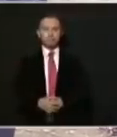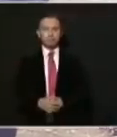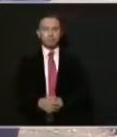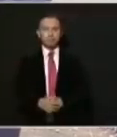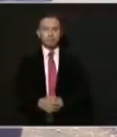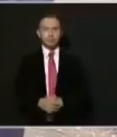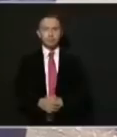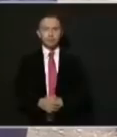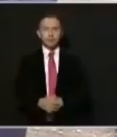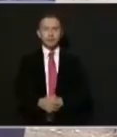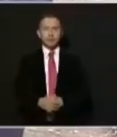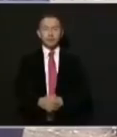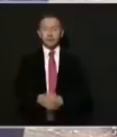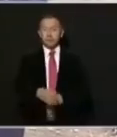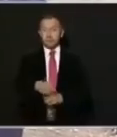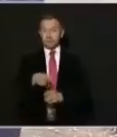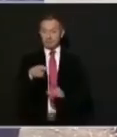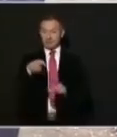Con esta fórmula